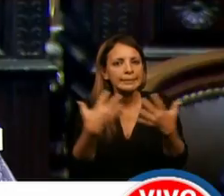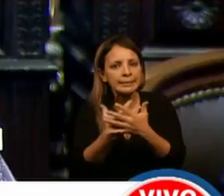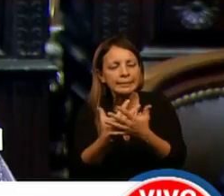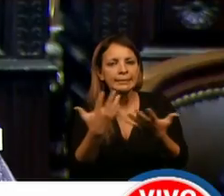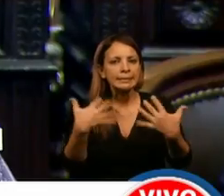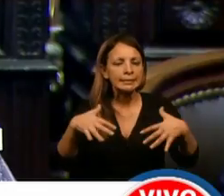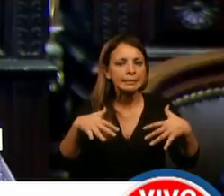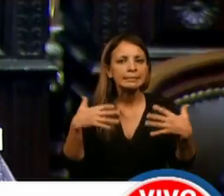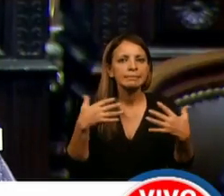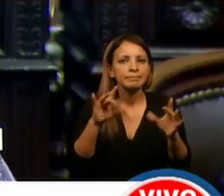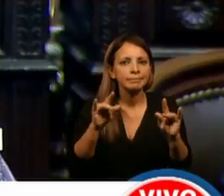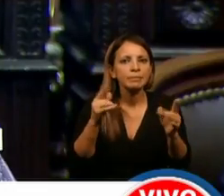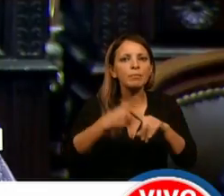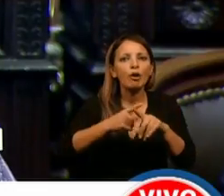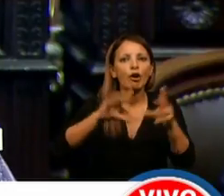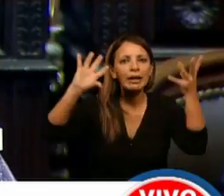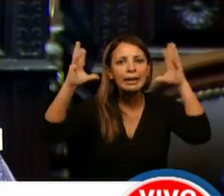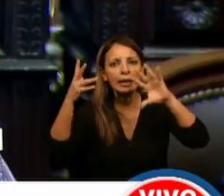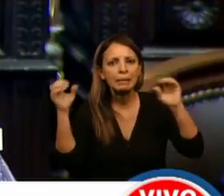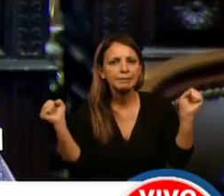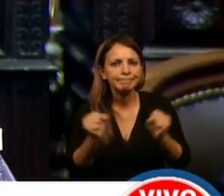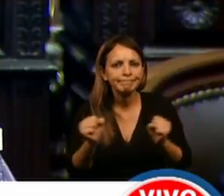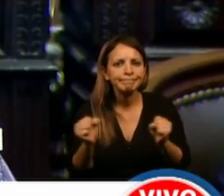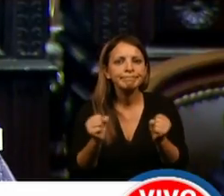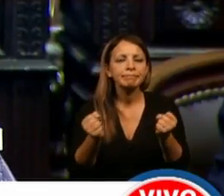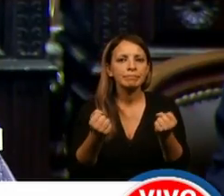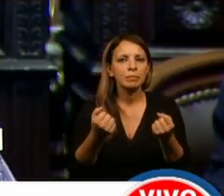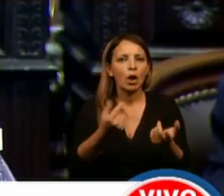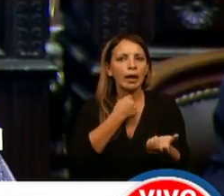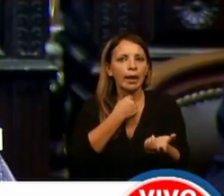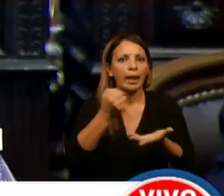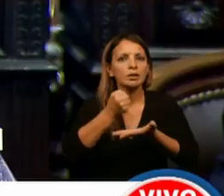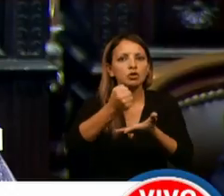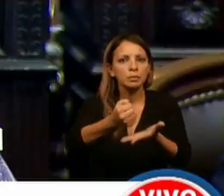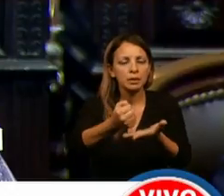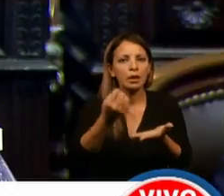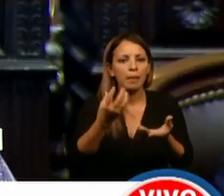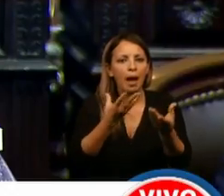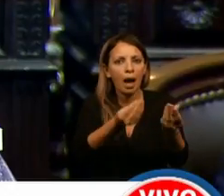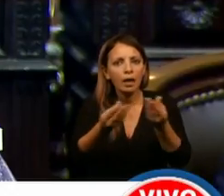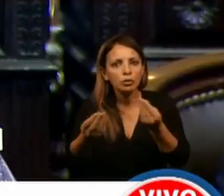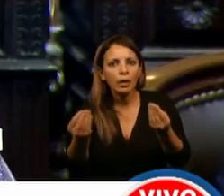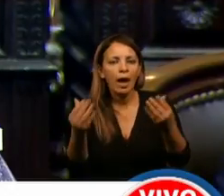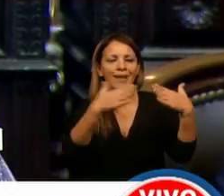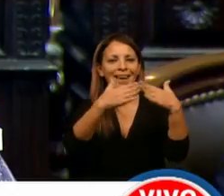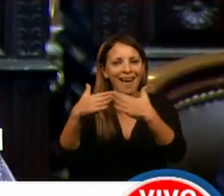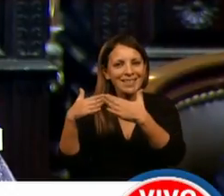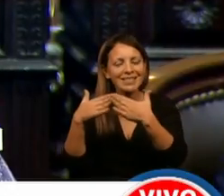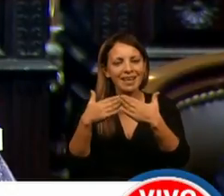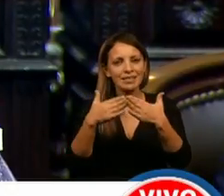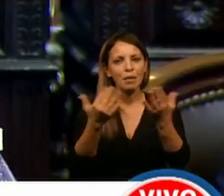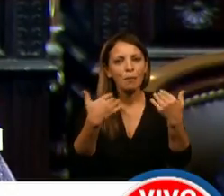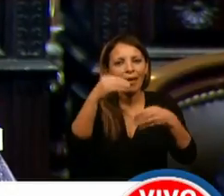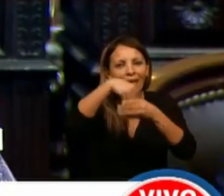del clima tengan la posibilidad de tener un subsidio que acompañe la posibilidad de tener en sus hogares una